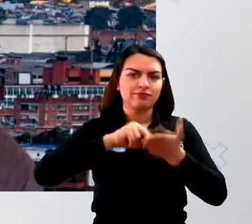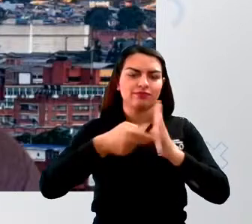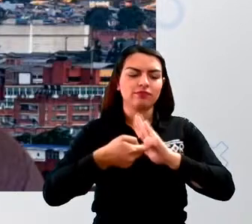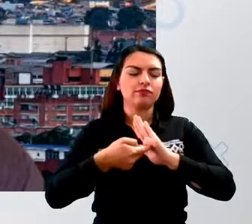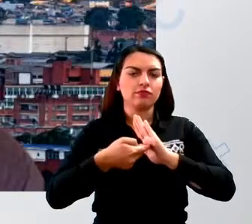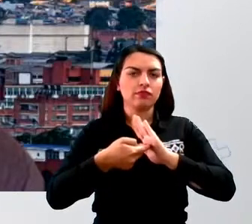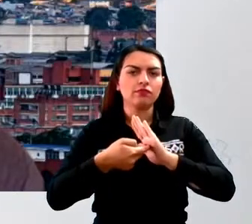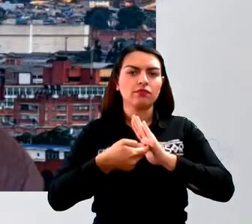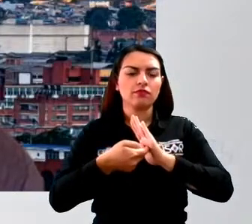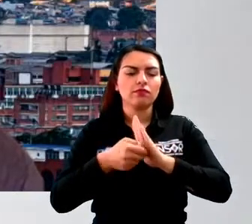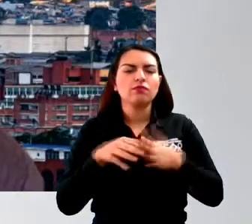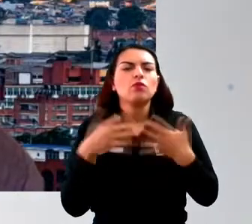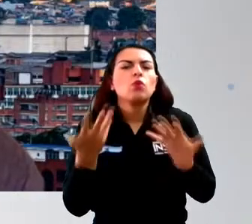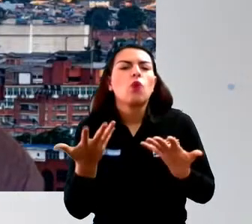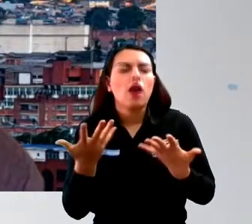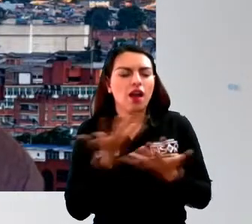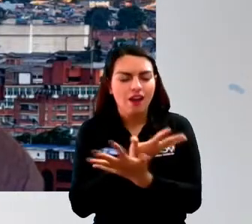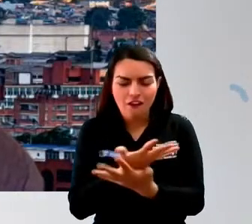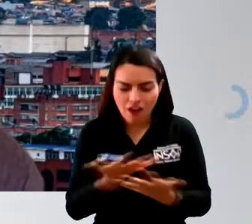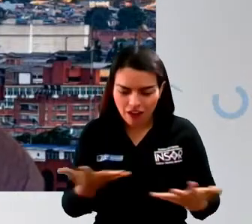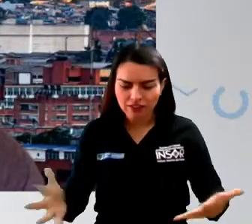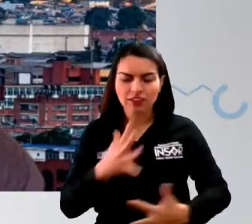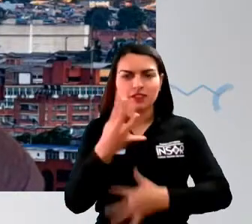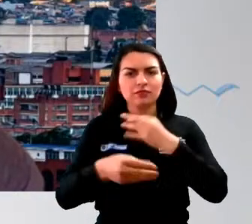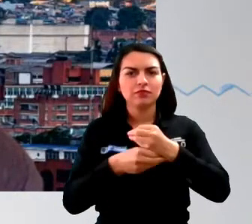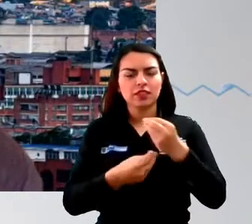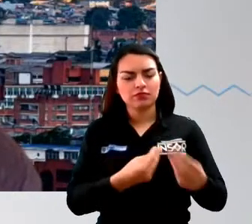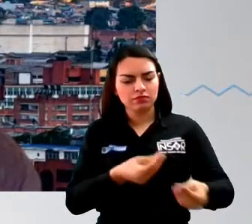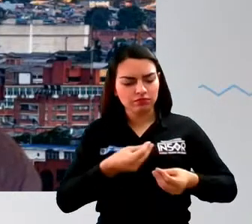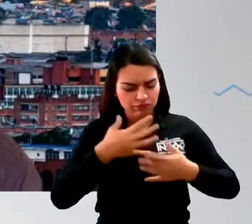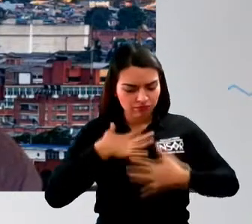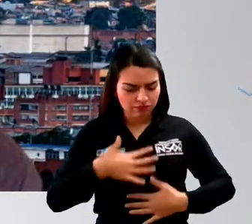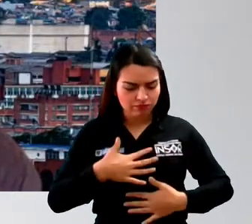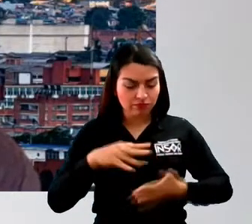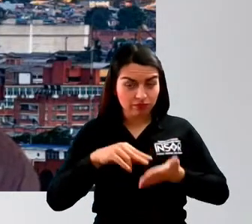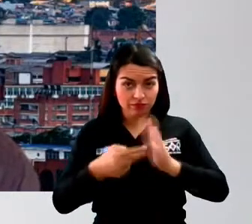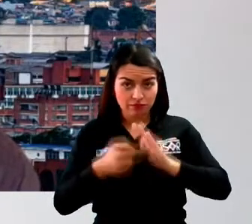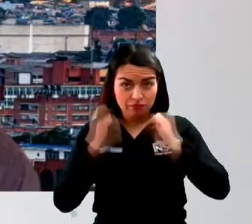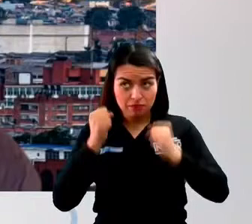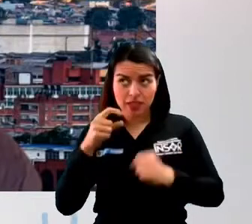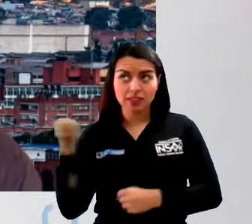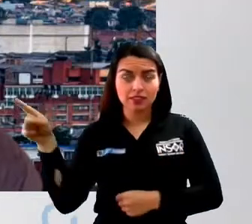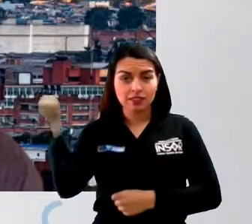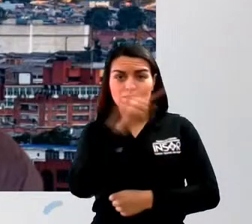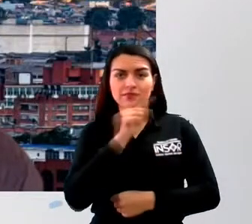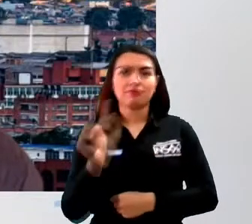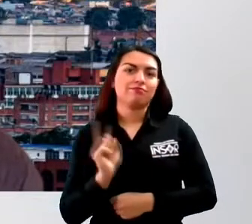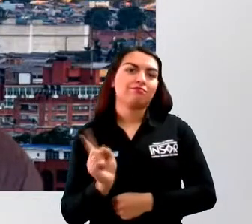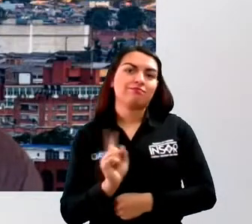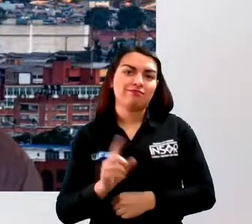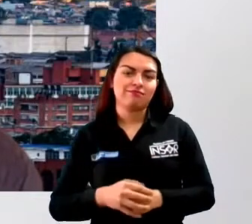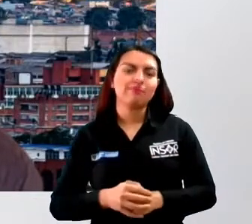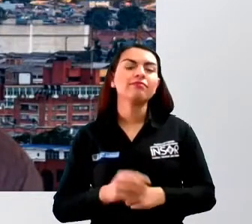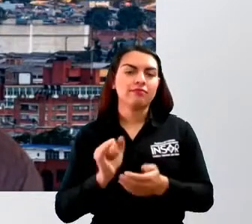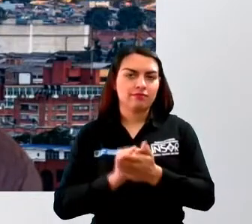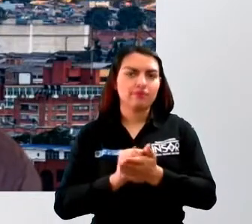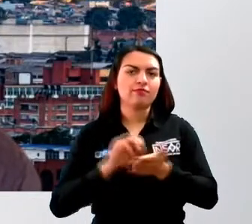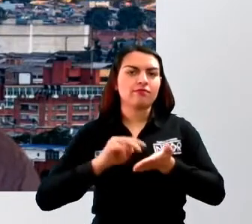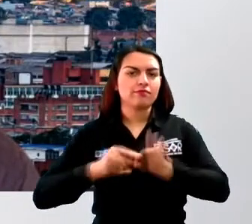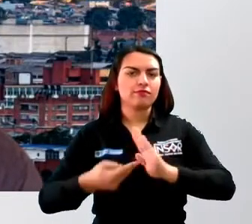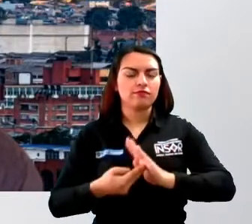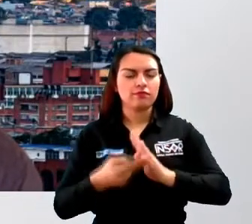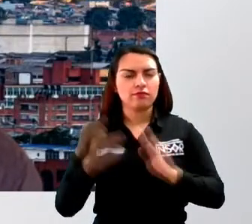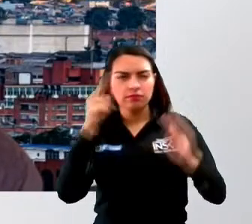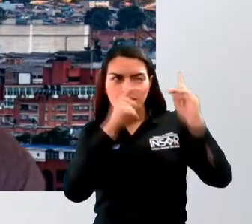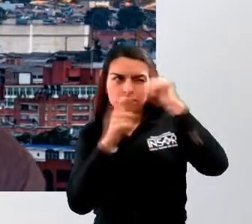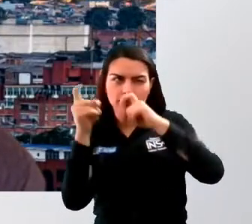confort que puedan tener no siempre es el más alto. Entonces, la pregunta que se hacen varios